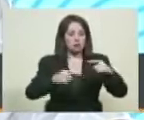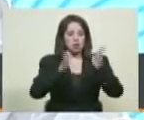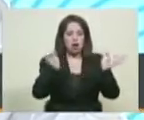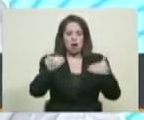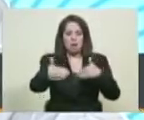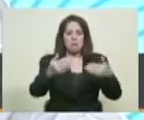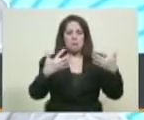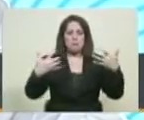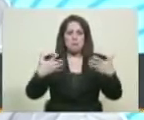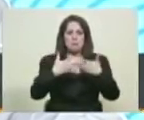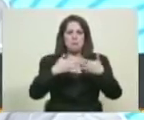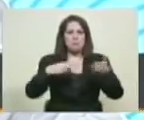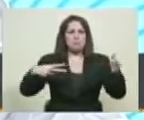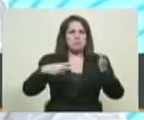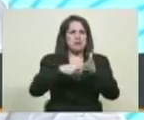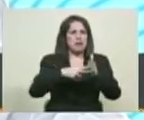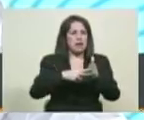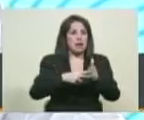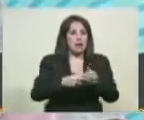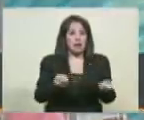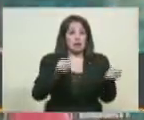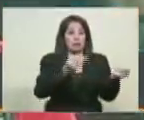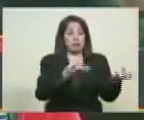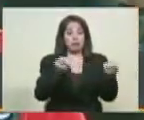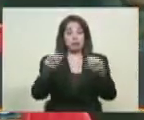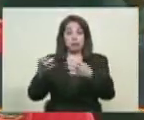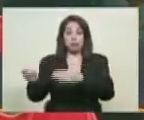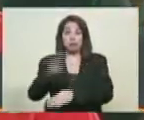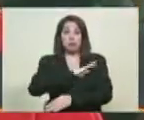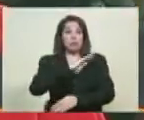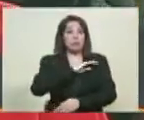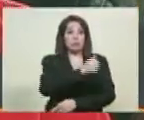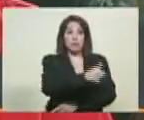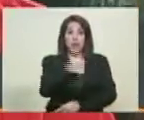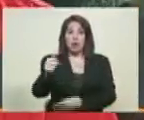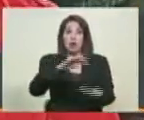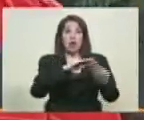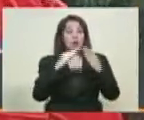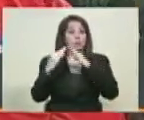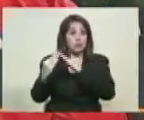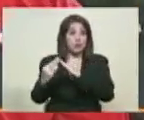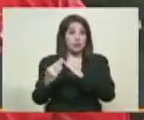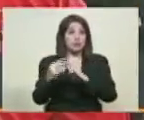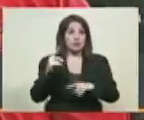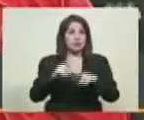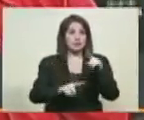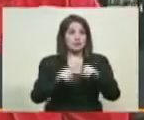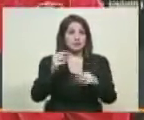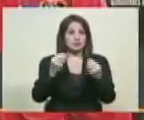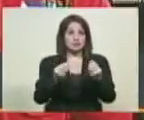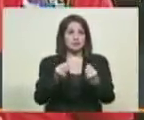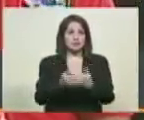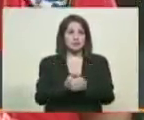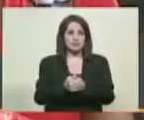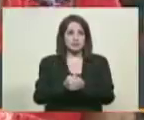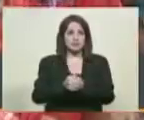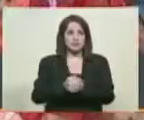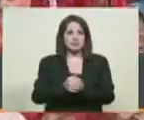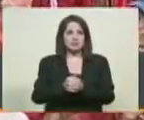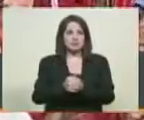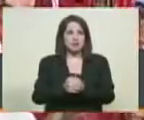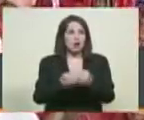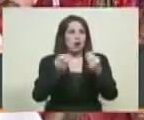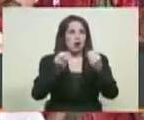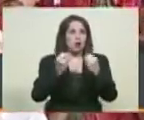aceite, lo vamos a distribuir a través de las mesas técnicas de transporte comunidad por comunidad, para que ellos ejerzan control sobre las líneas de